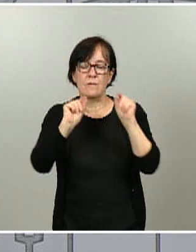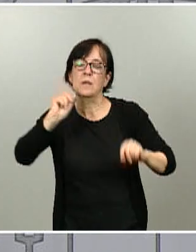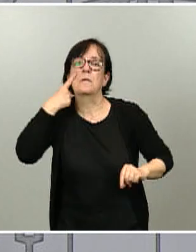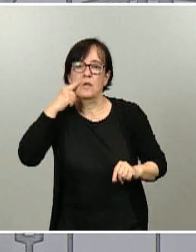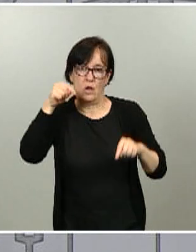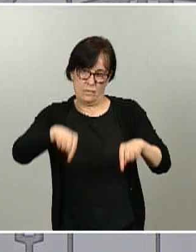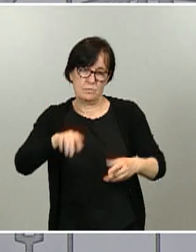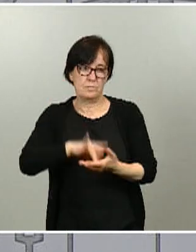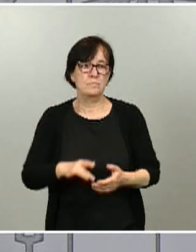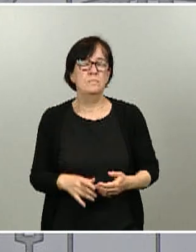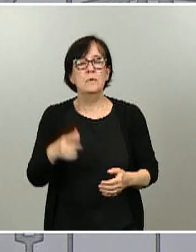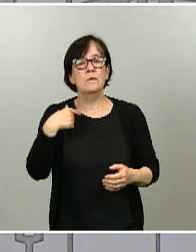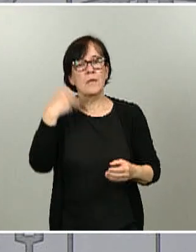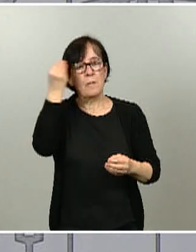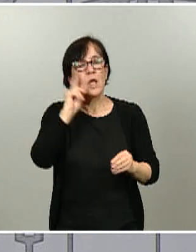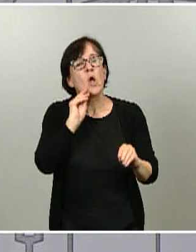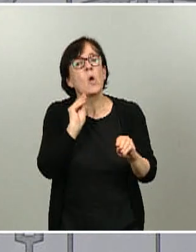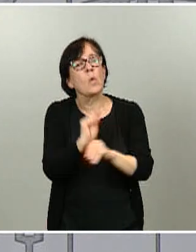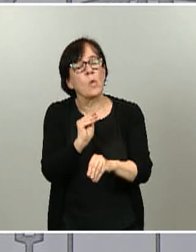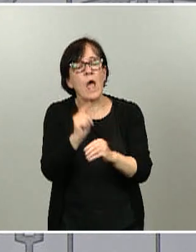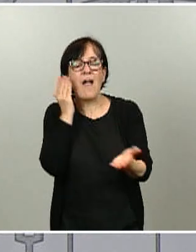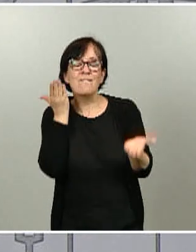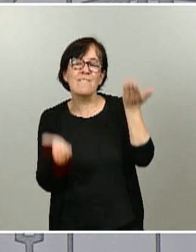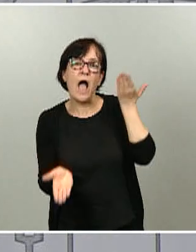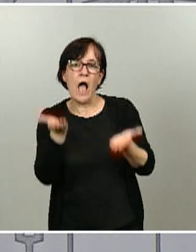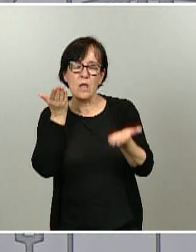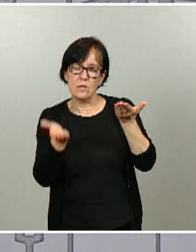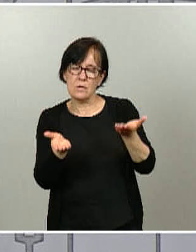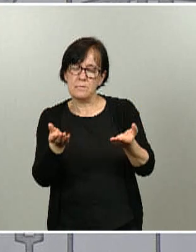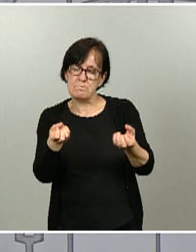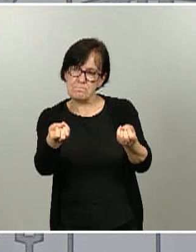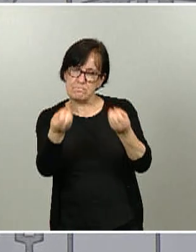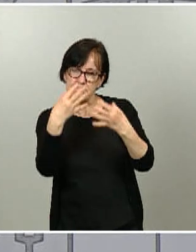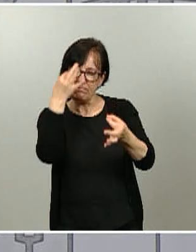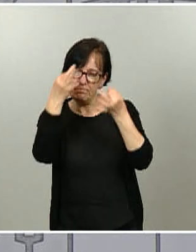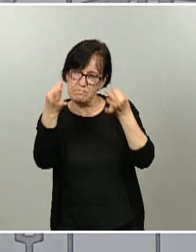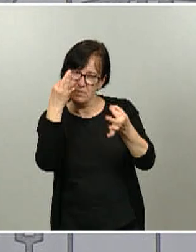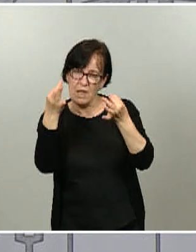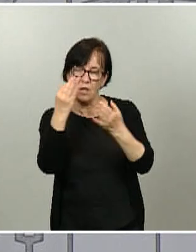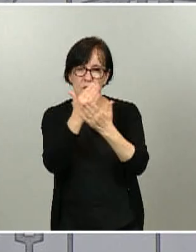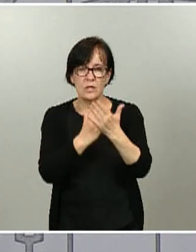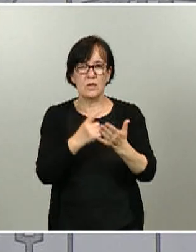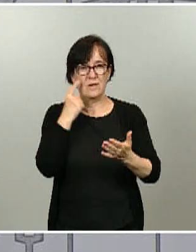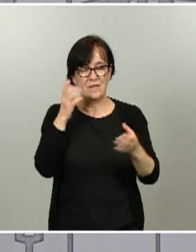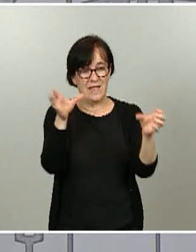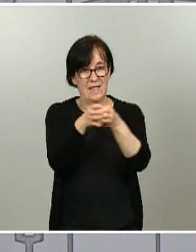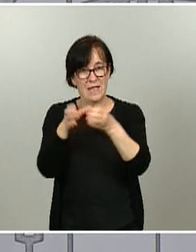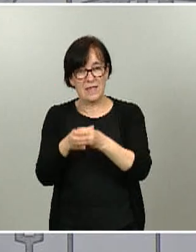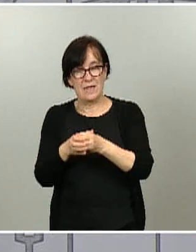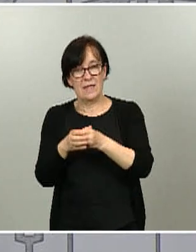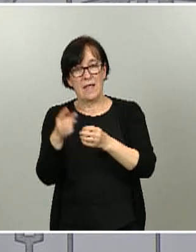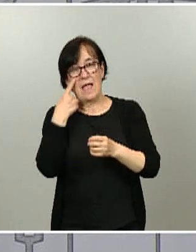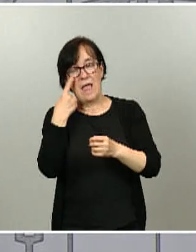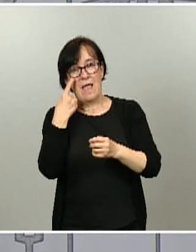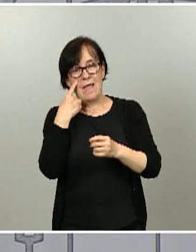que tener un poco de cuidado cuando valoramos los datos de utilizar en los equipos que trabajan en vigilancia epidemiológica, tienen